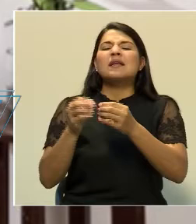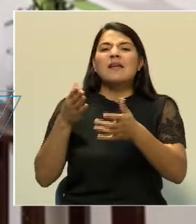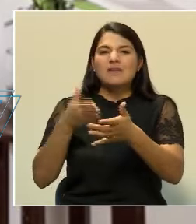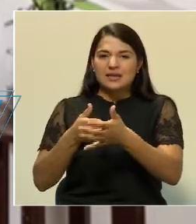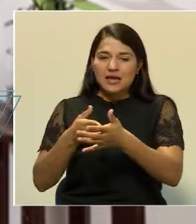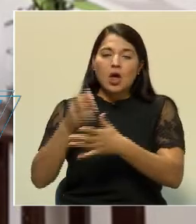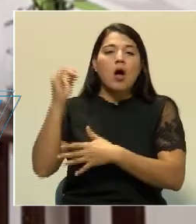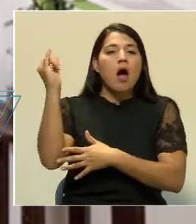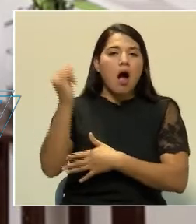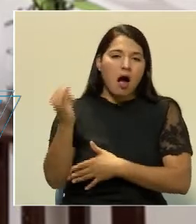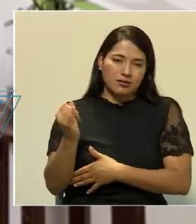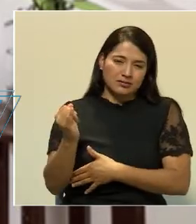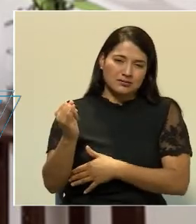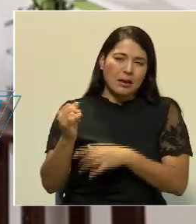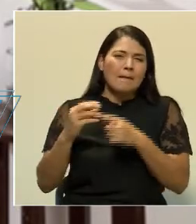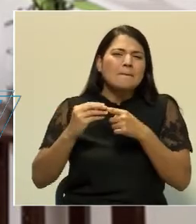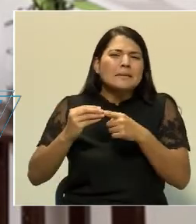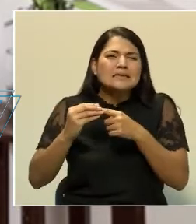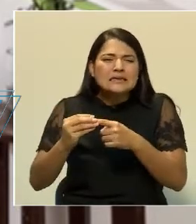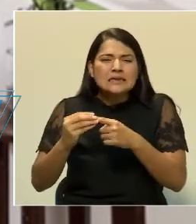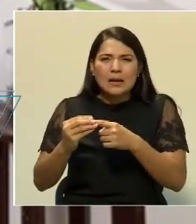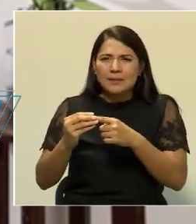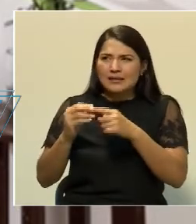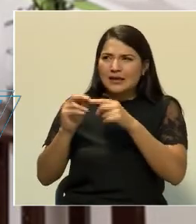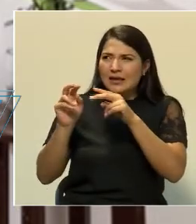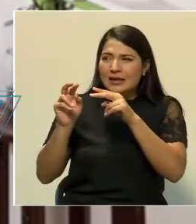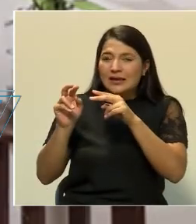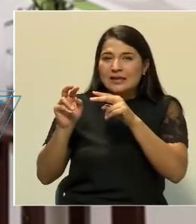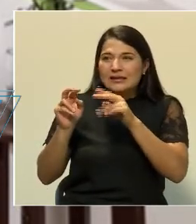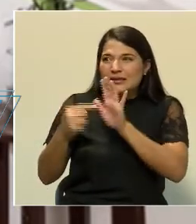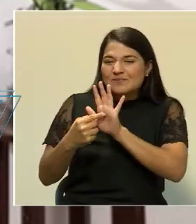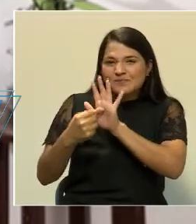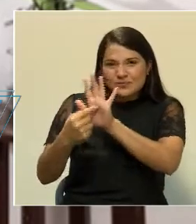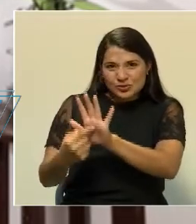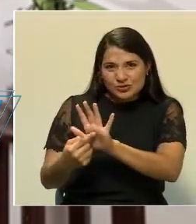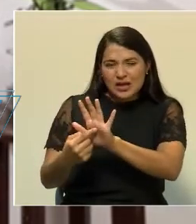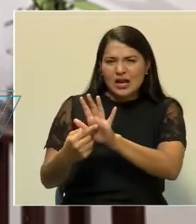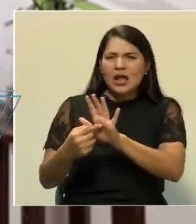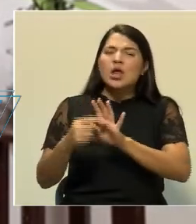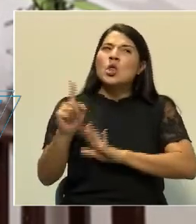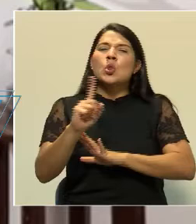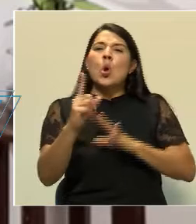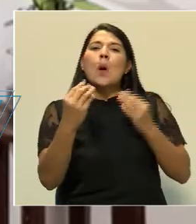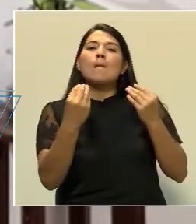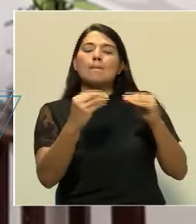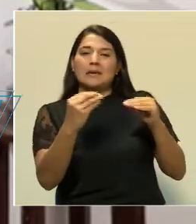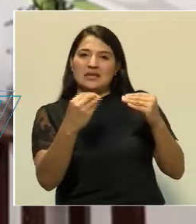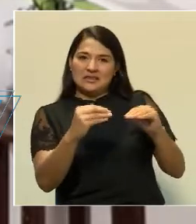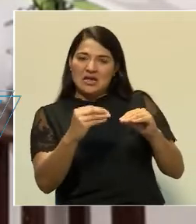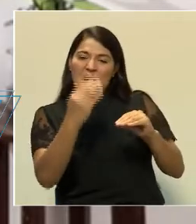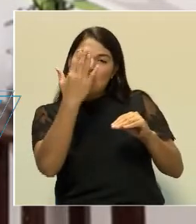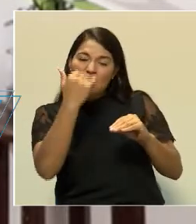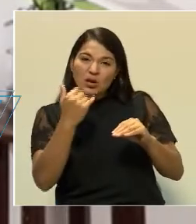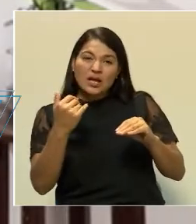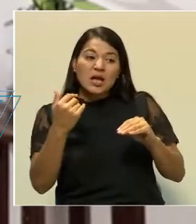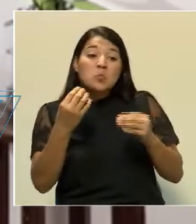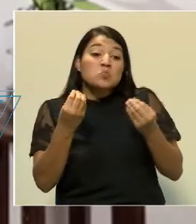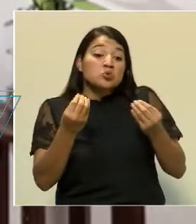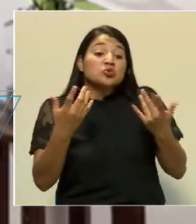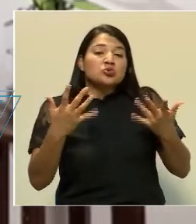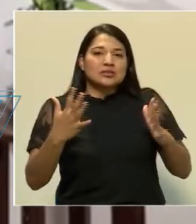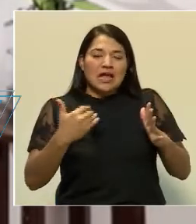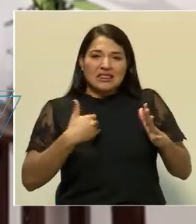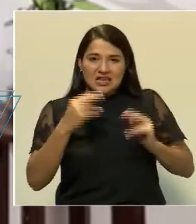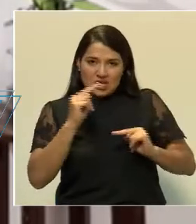y especialmente en la parte de visibilización, más que en la parte de ventas, porque muchísimos, los que ya estaban vendiendo,